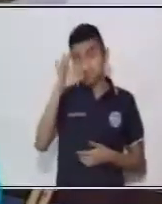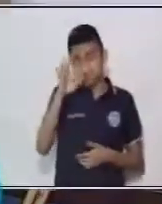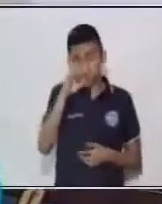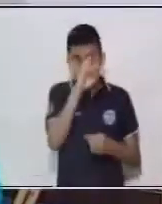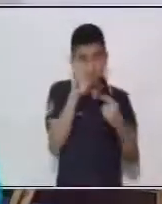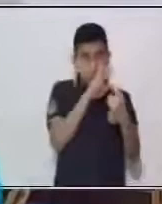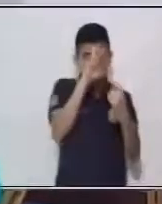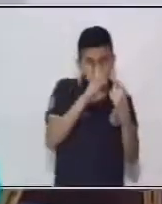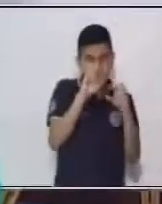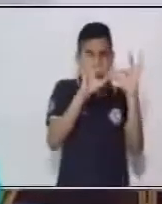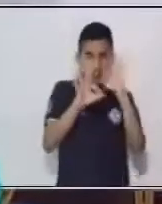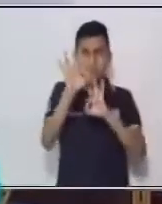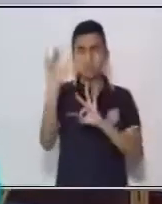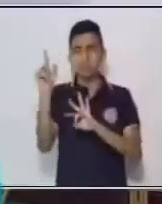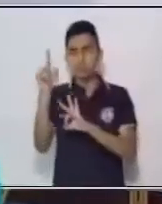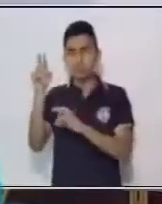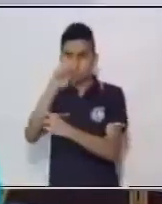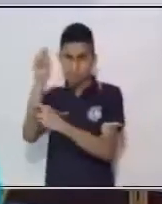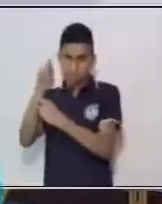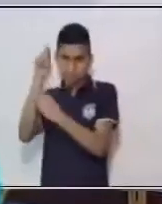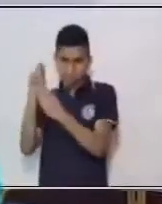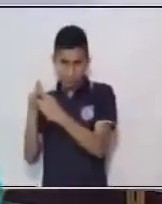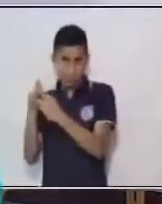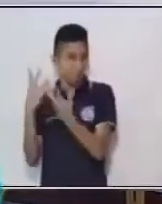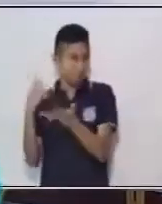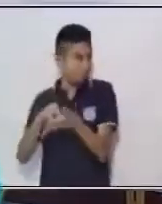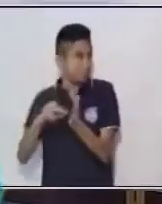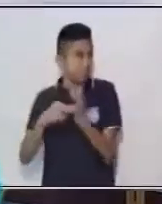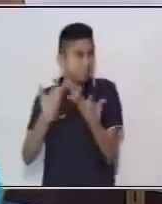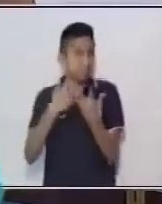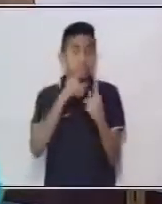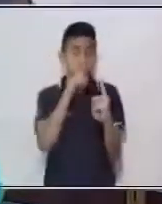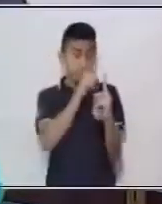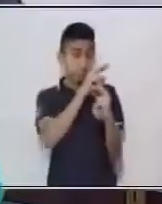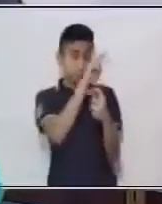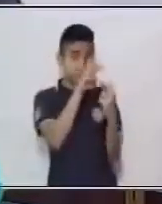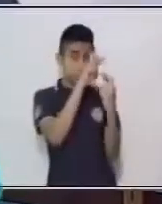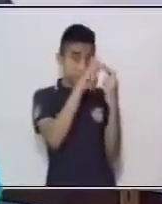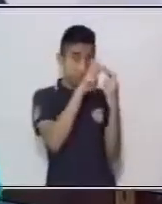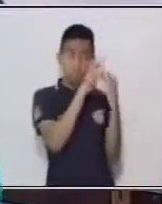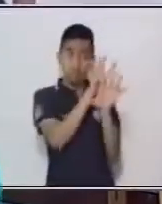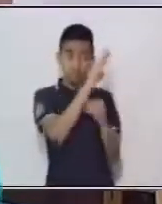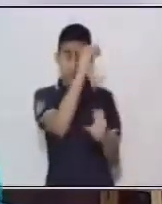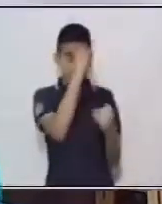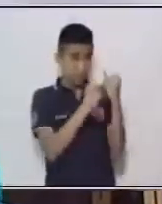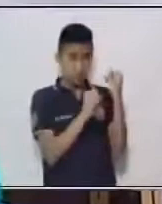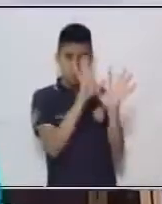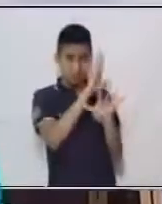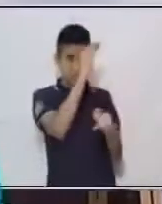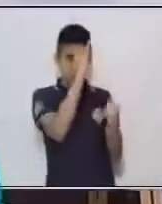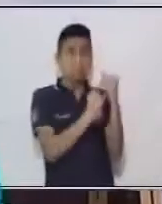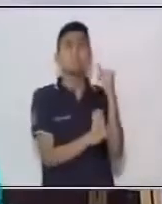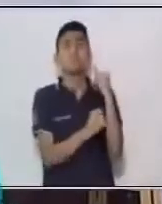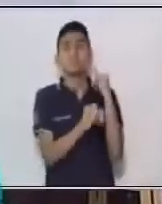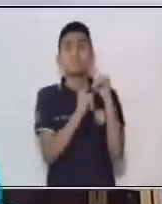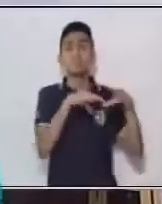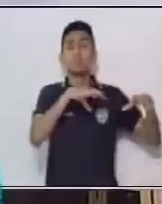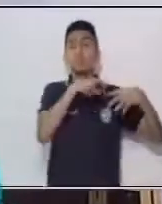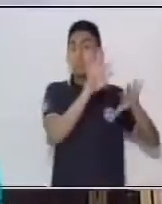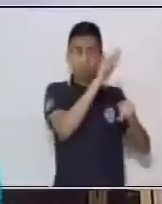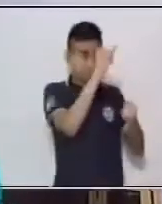o imperfecto. ¿Y qué significa esto? Perfecto, sencillamente, si terminó la acción. Imperfecto,